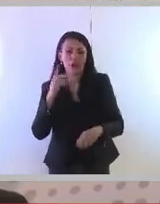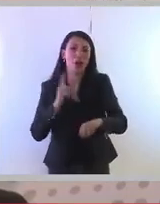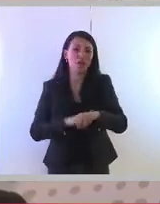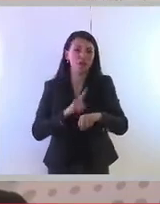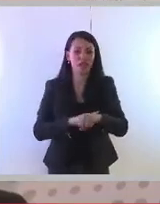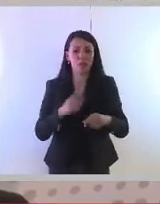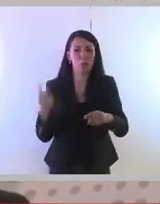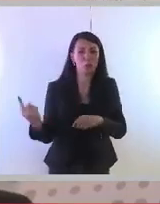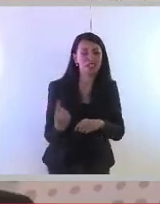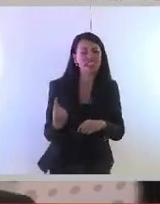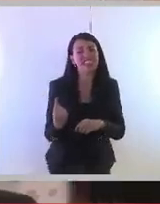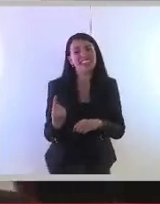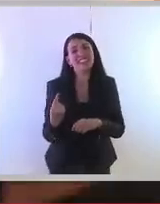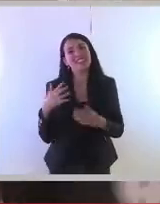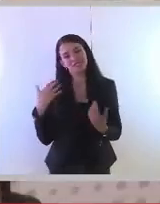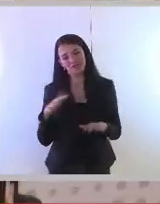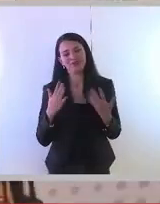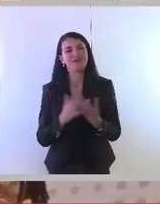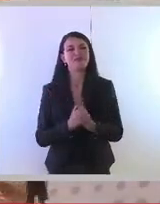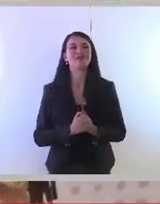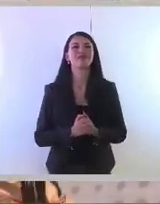hizo. Entonces, pasémosle.